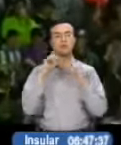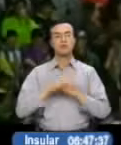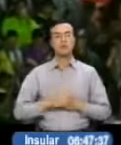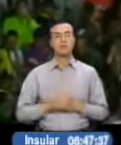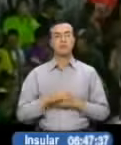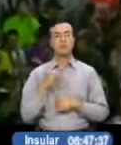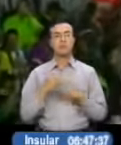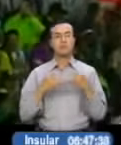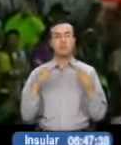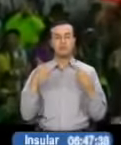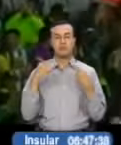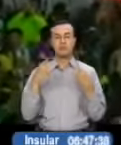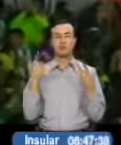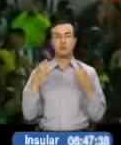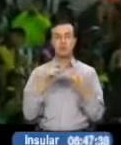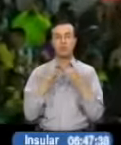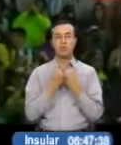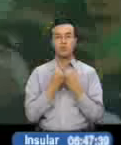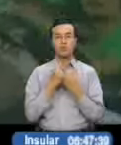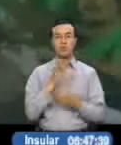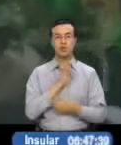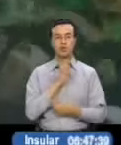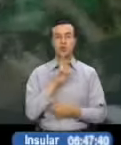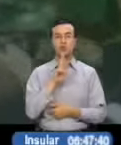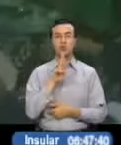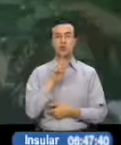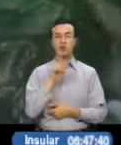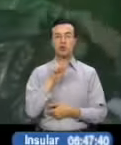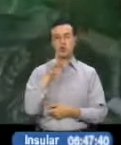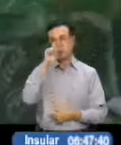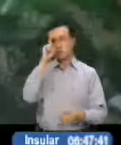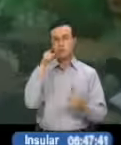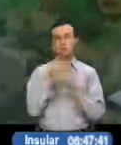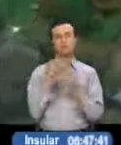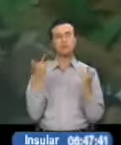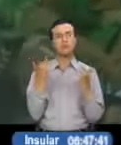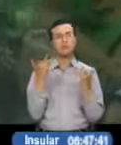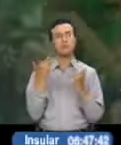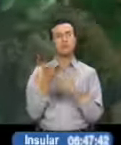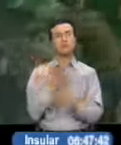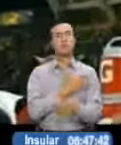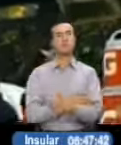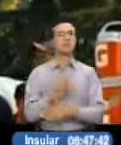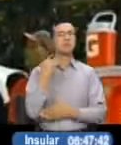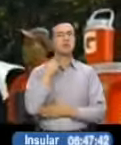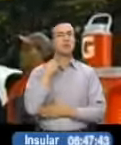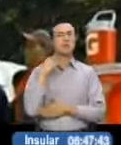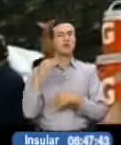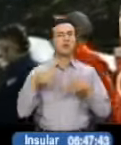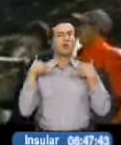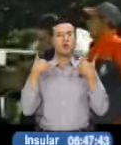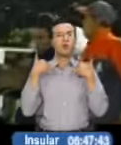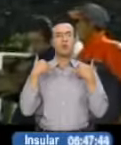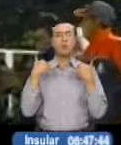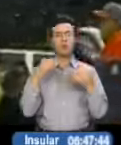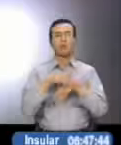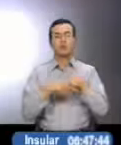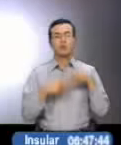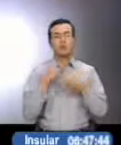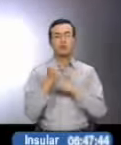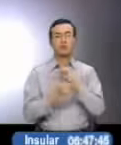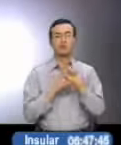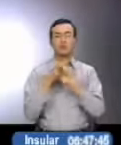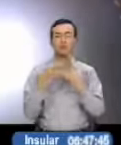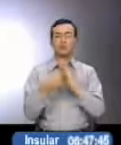Al duelo, el equipo dirigido por Reinaldo Rueda llega con el objetivo de tomarse revancha tras la derrota en la final de la Copa Sudamericana 2014